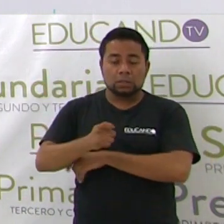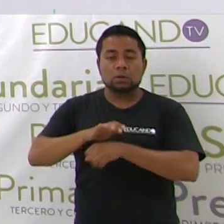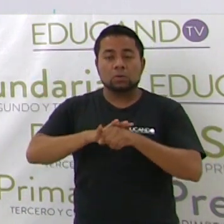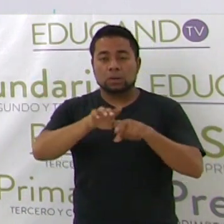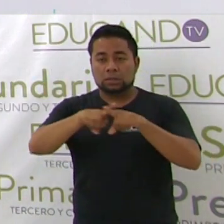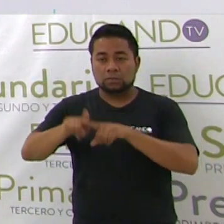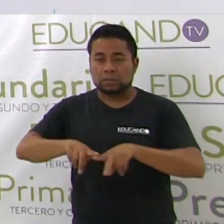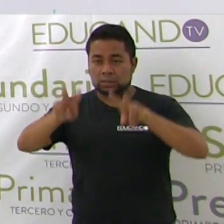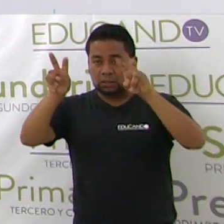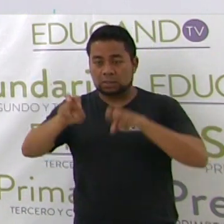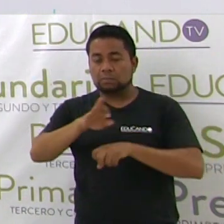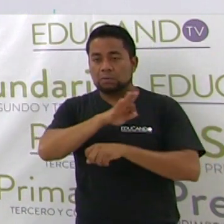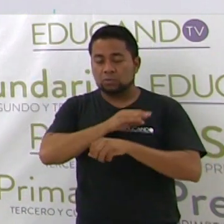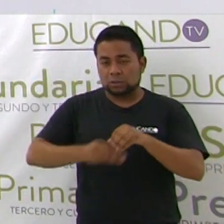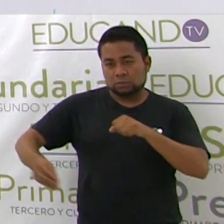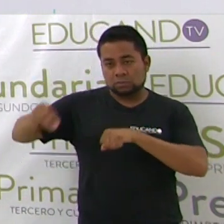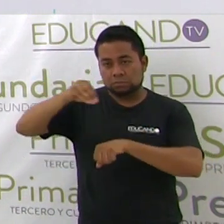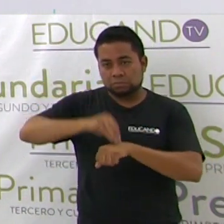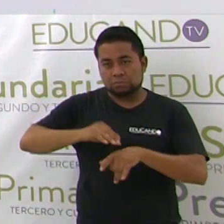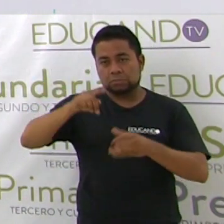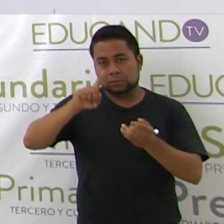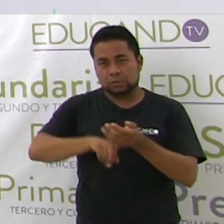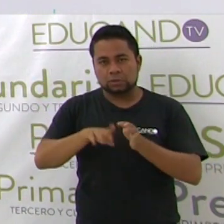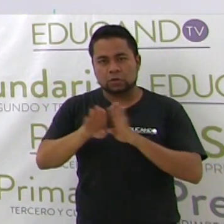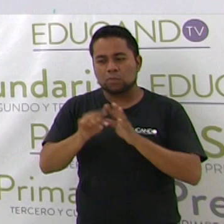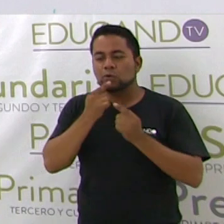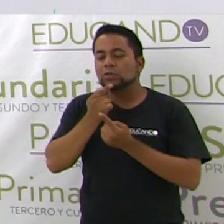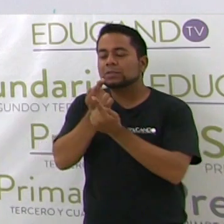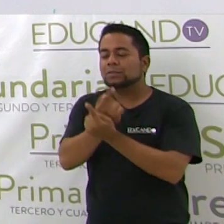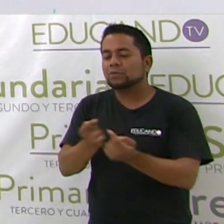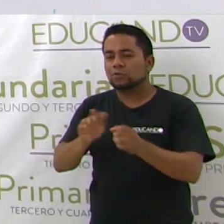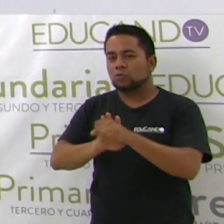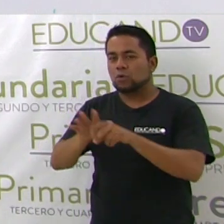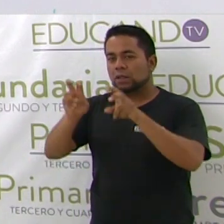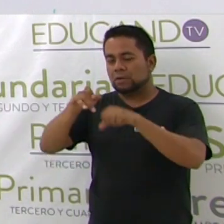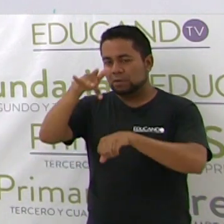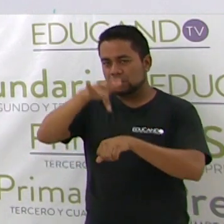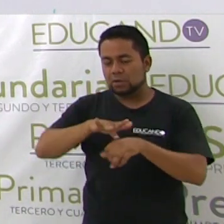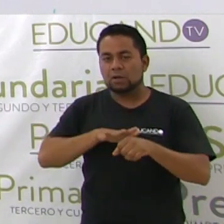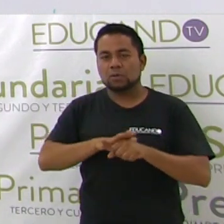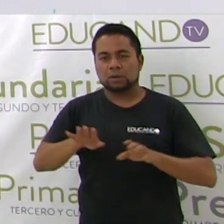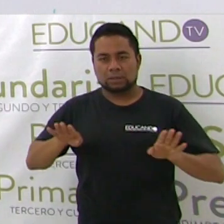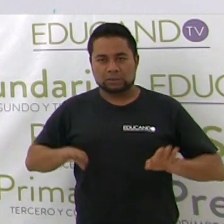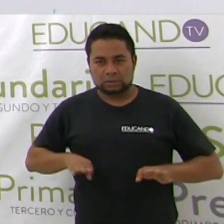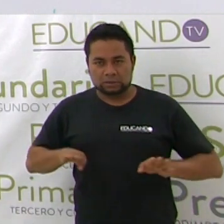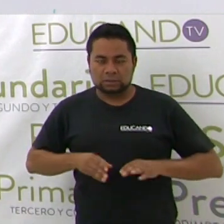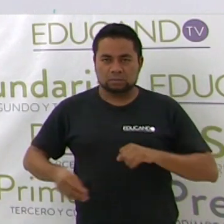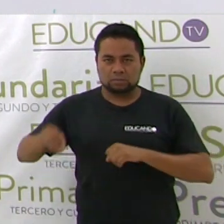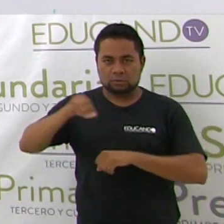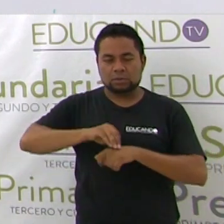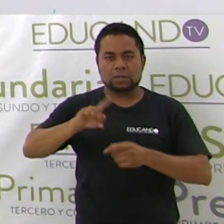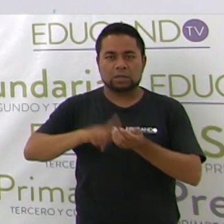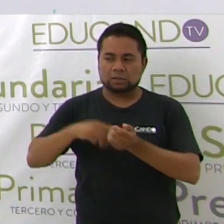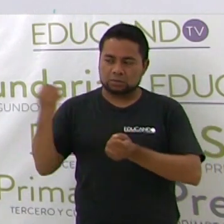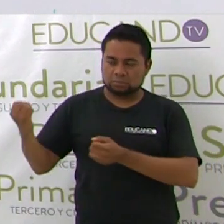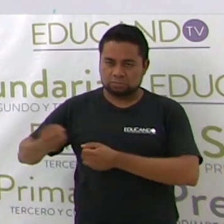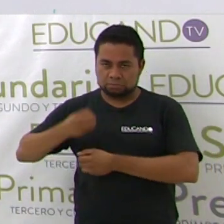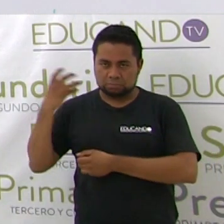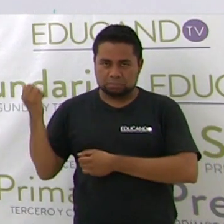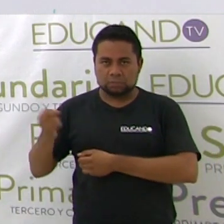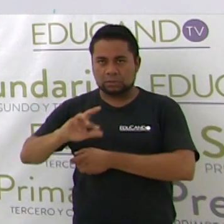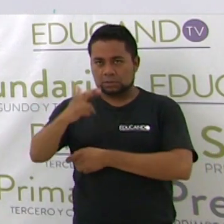de temas podemos abordar como niños? ¿Qué elementos debe tener una conferencia? Y recuerden